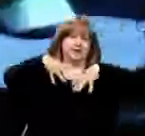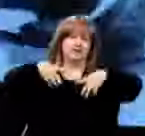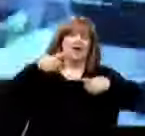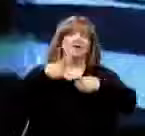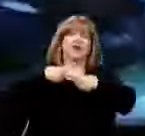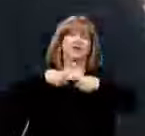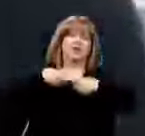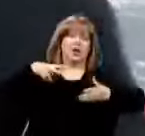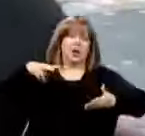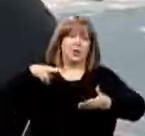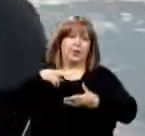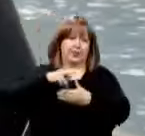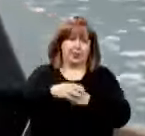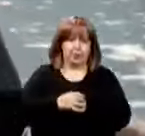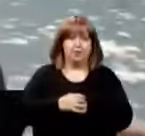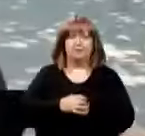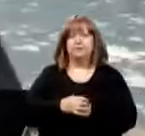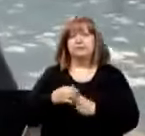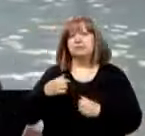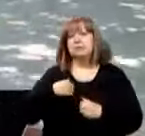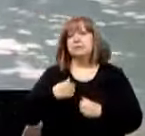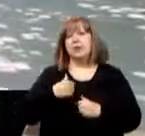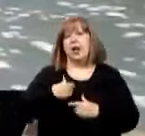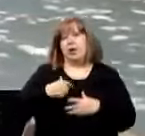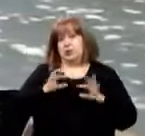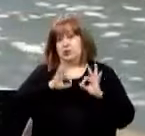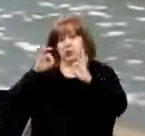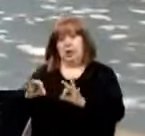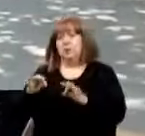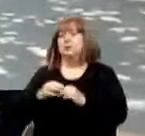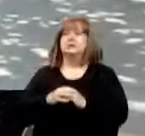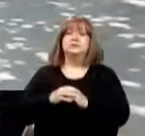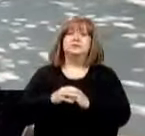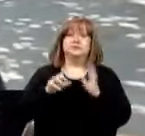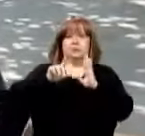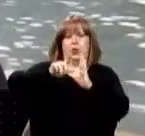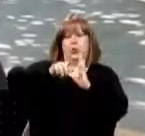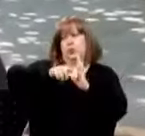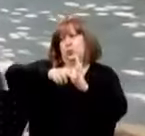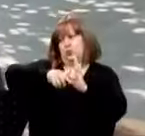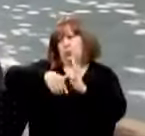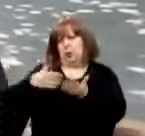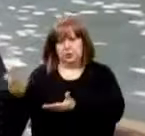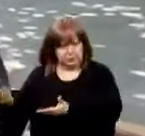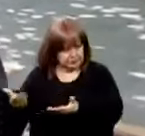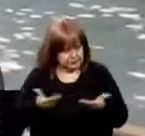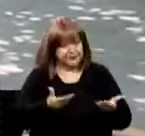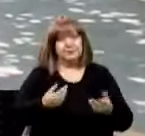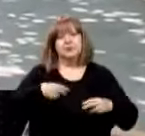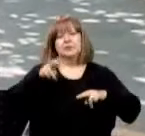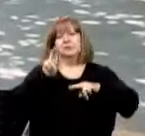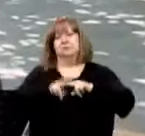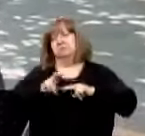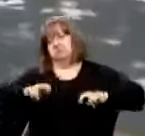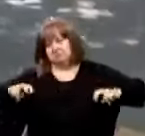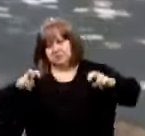Leyes. Realmente tardaron para atendernos. Cuando nos atendieron, les planteamos los problemas salariales que